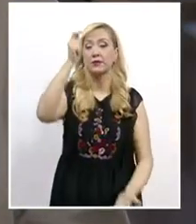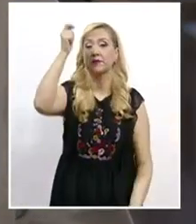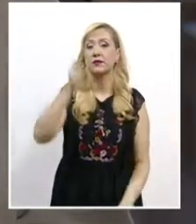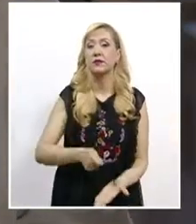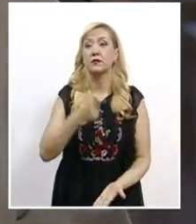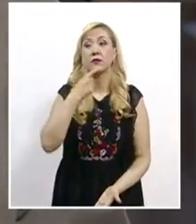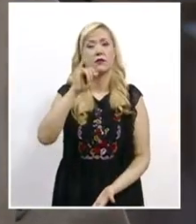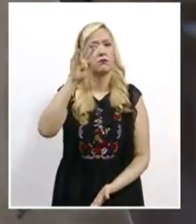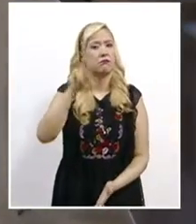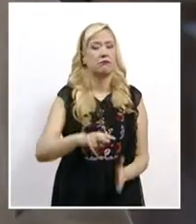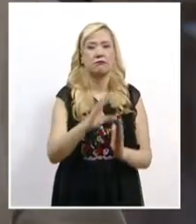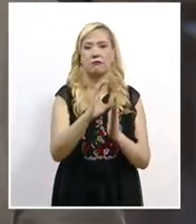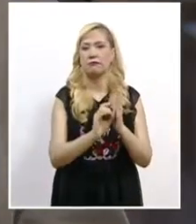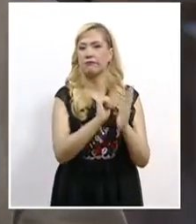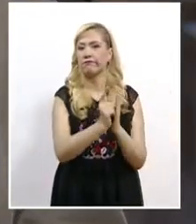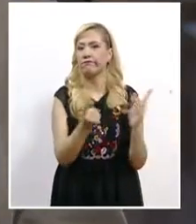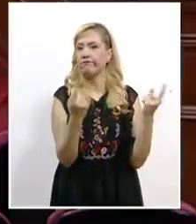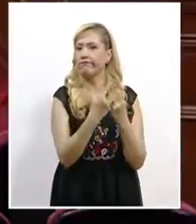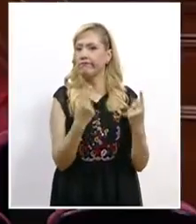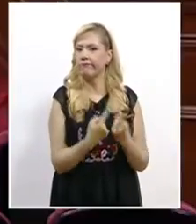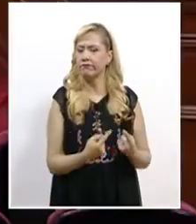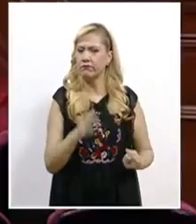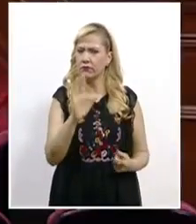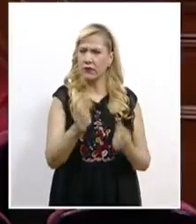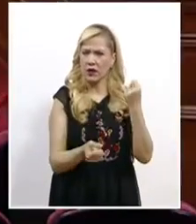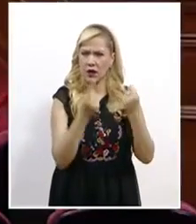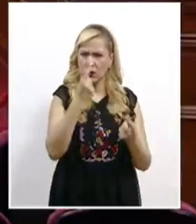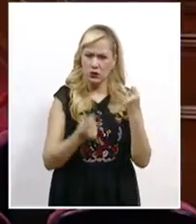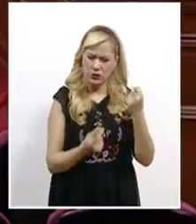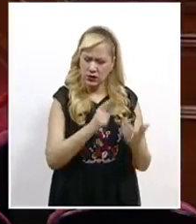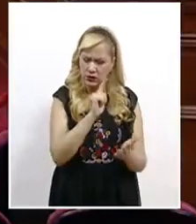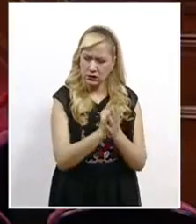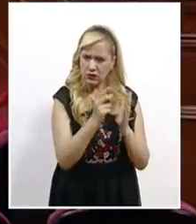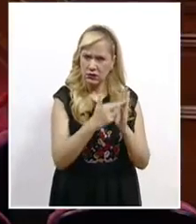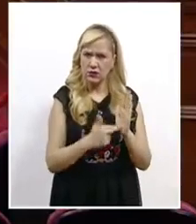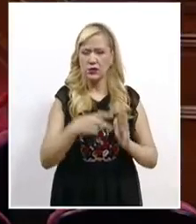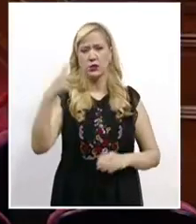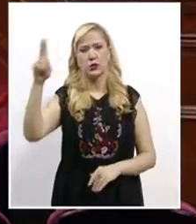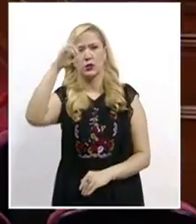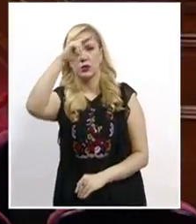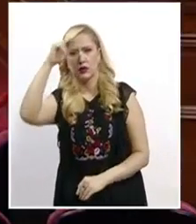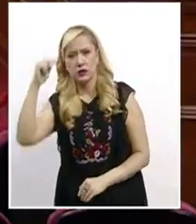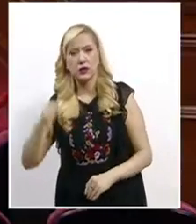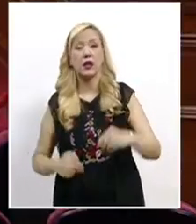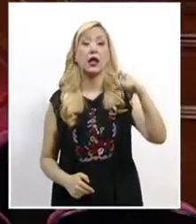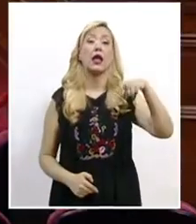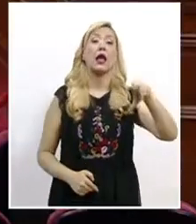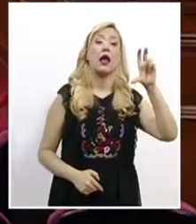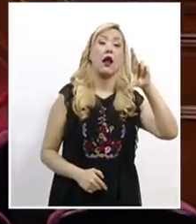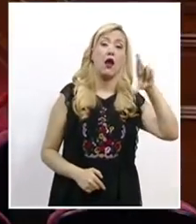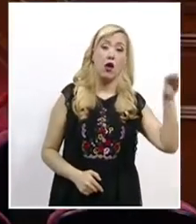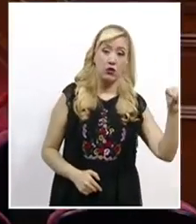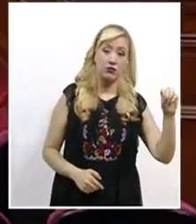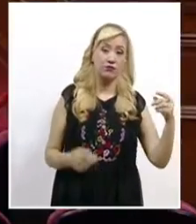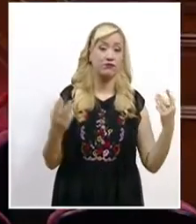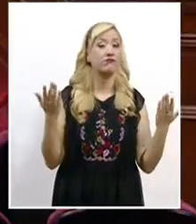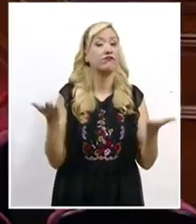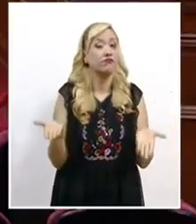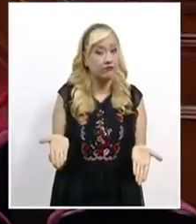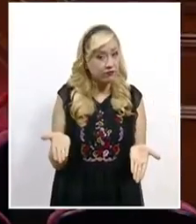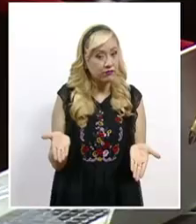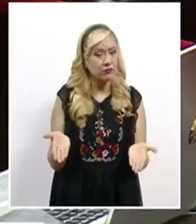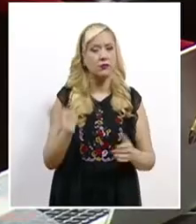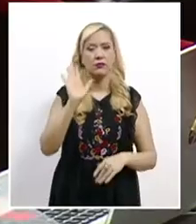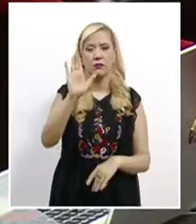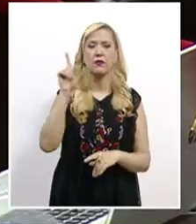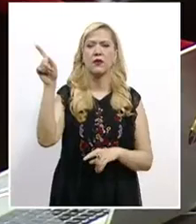declaró inconstitucionales diversas disposiciones tanto de Nayarit como de Quintana Roo. En el primer